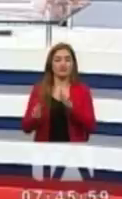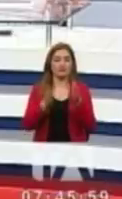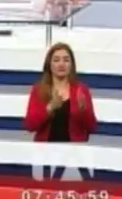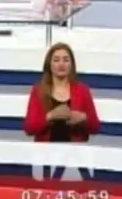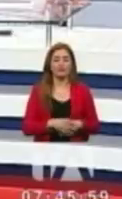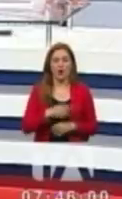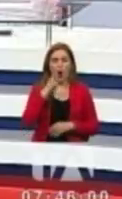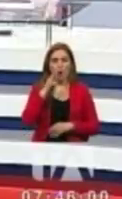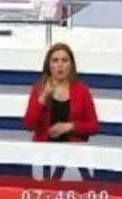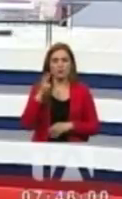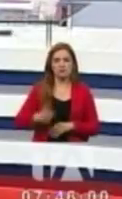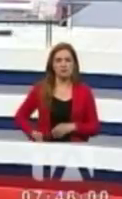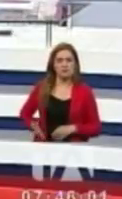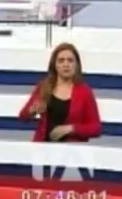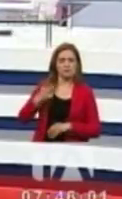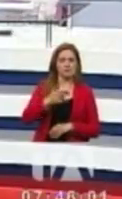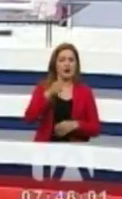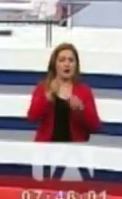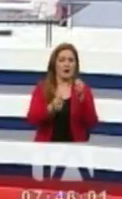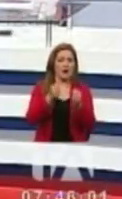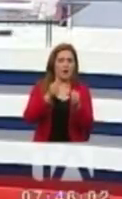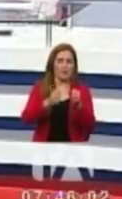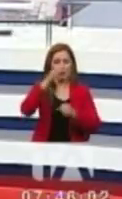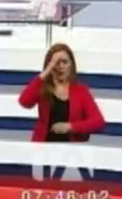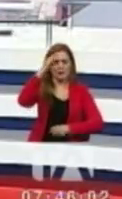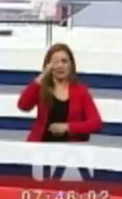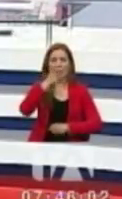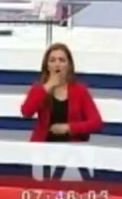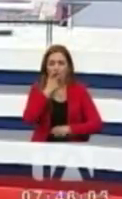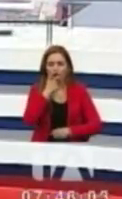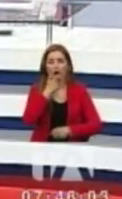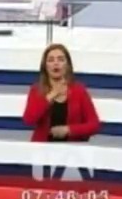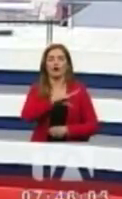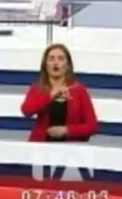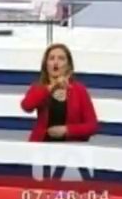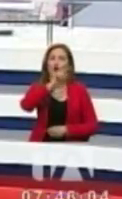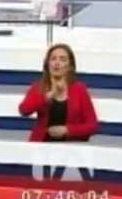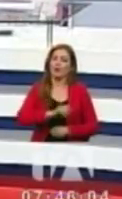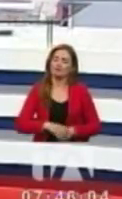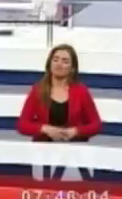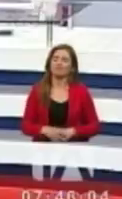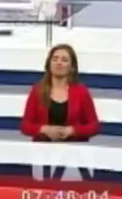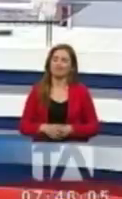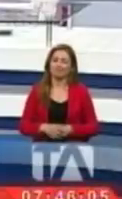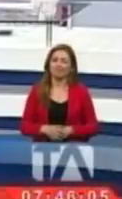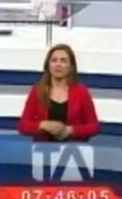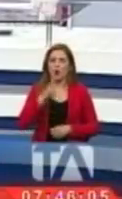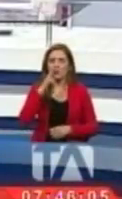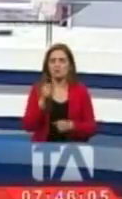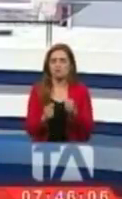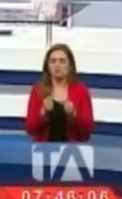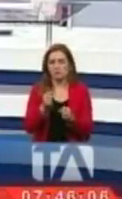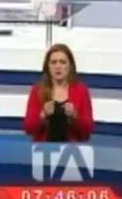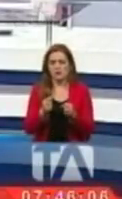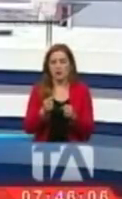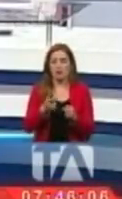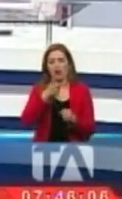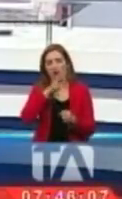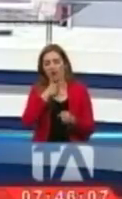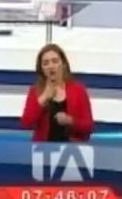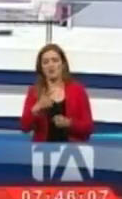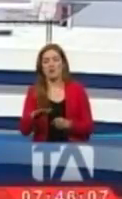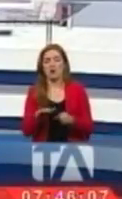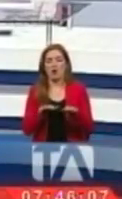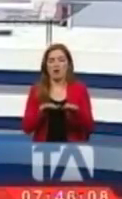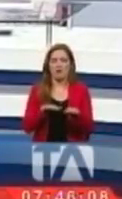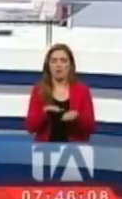que un hombre armado robo una patrulla de la atm cuando los oficiales lo iban a citar por ir en contravía y a exceso de velocidad